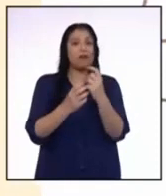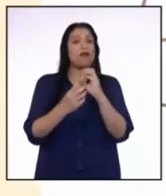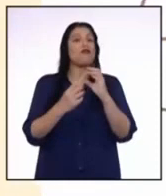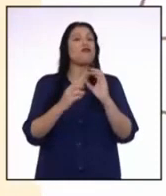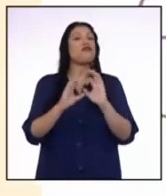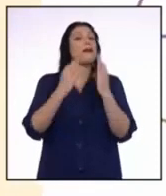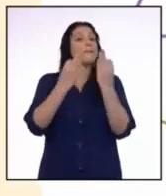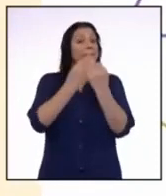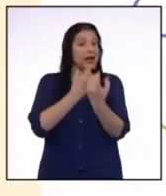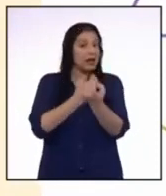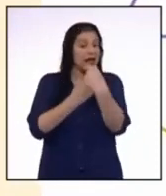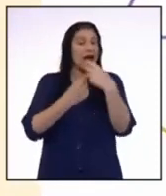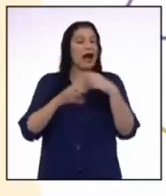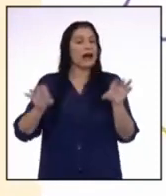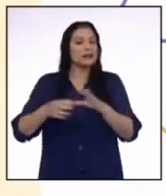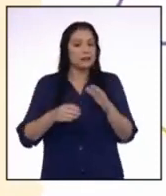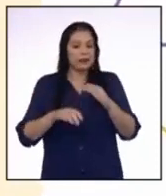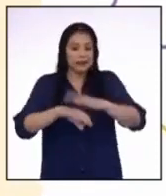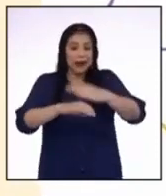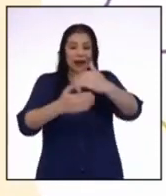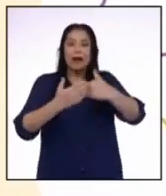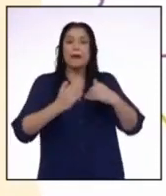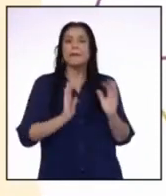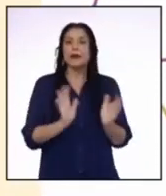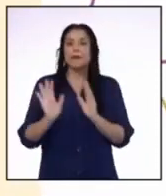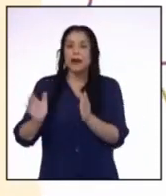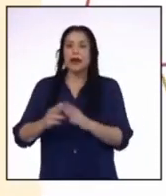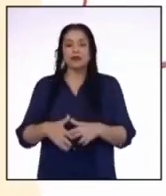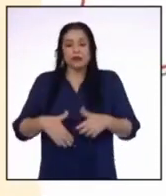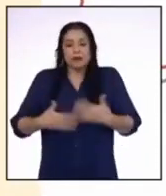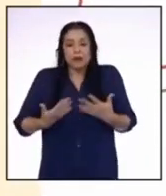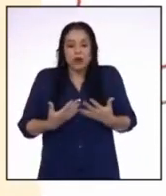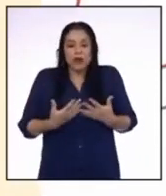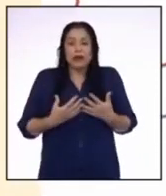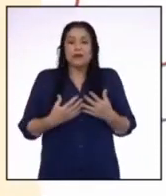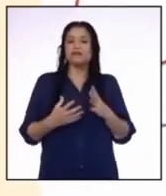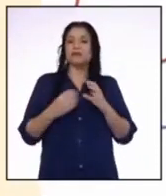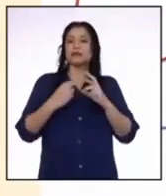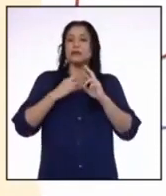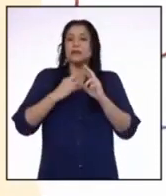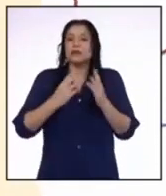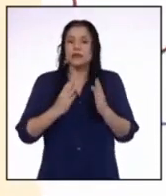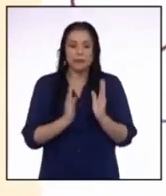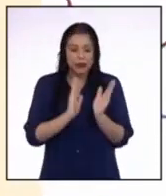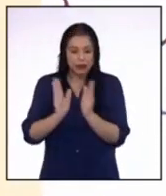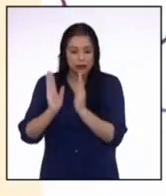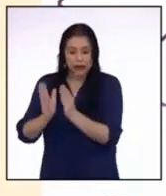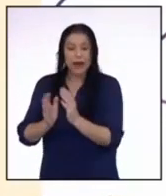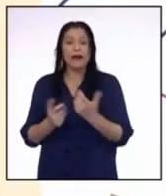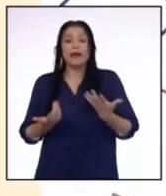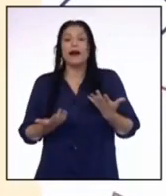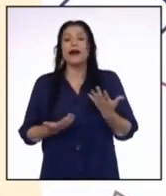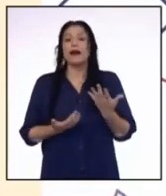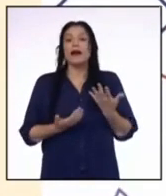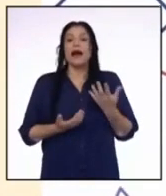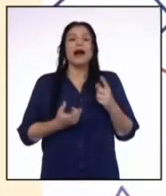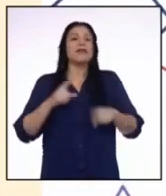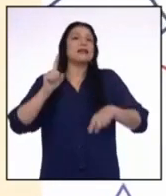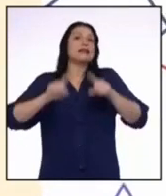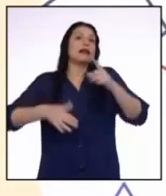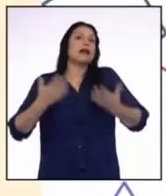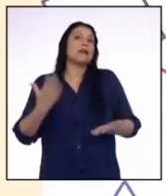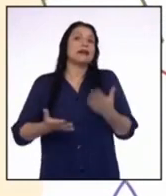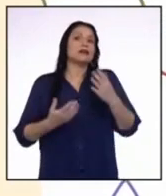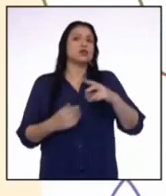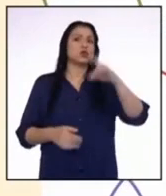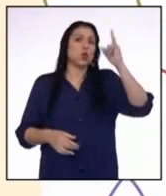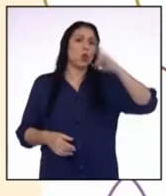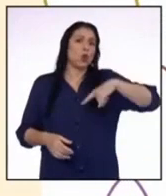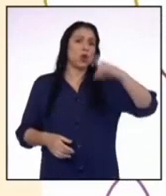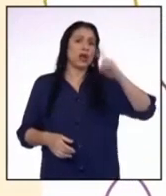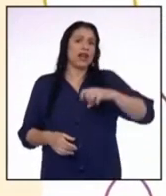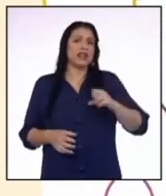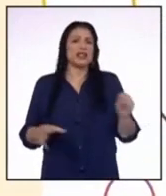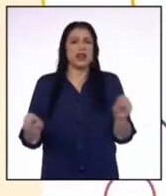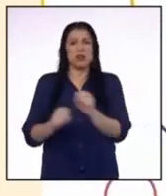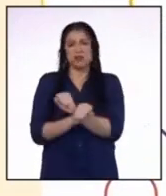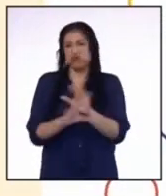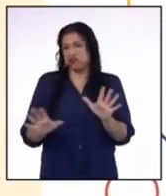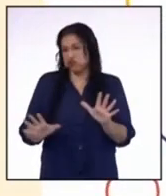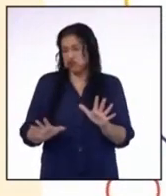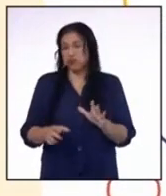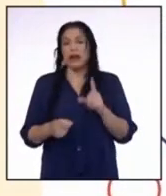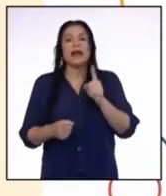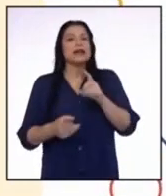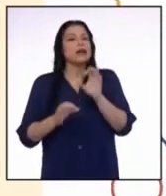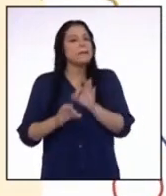deben realizar para estar preparados y responder de manera planificada y organizada ante una situación de emergencia o desastre.